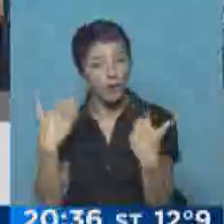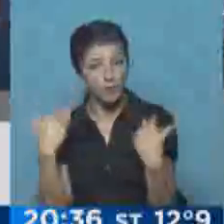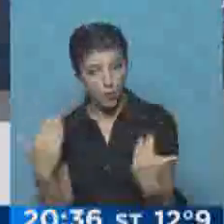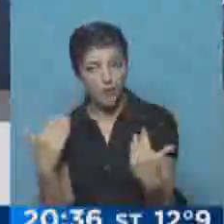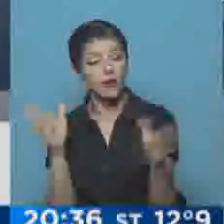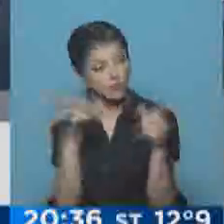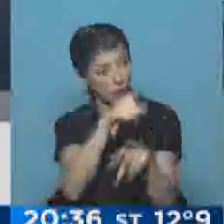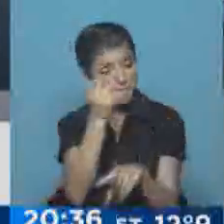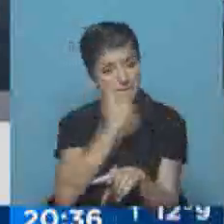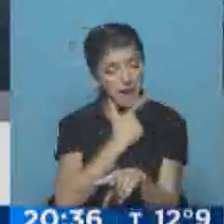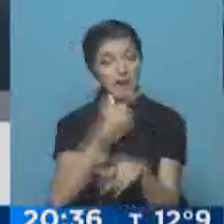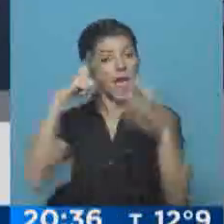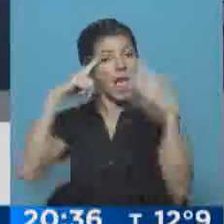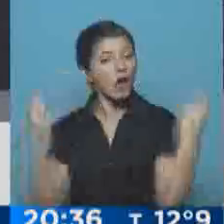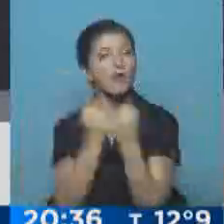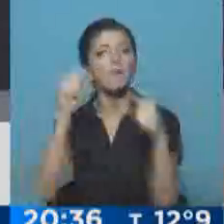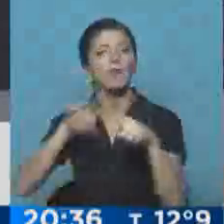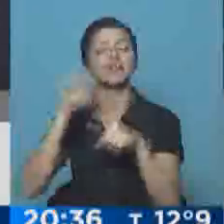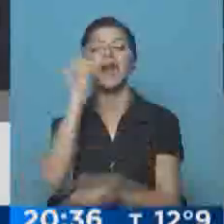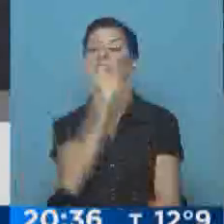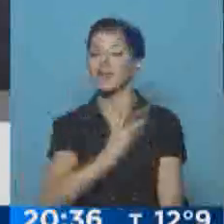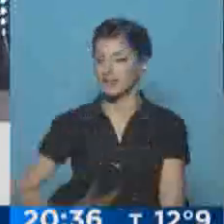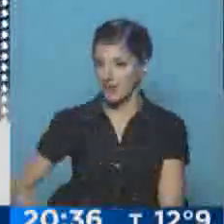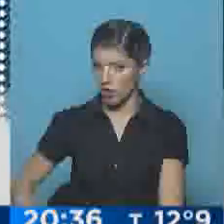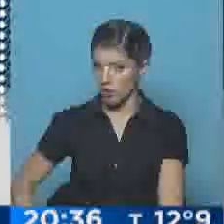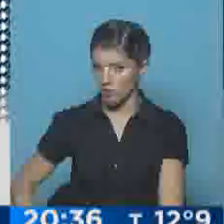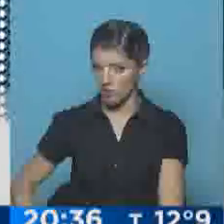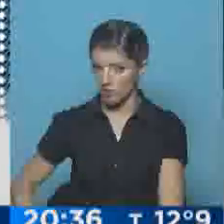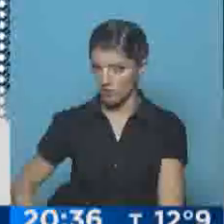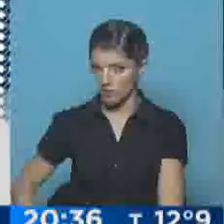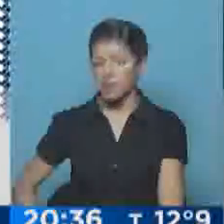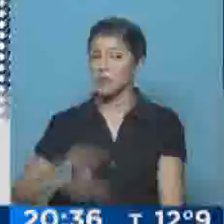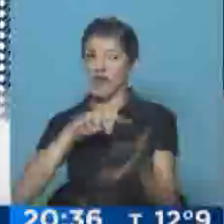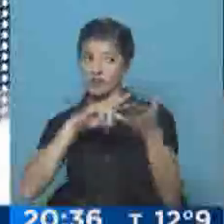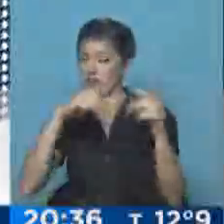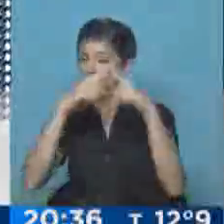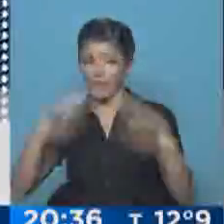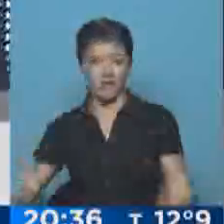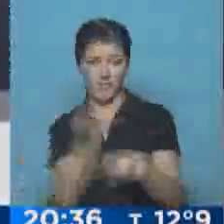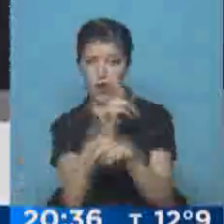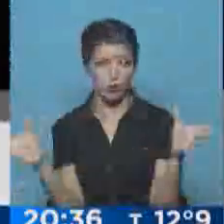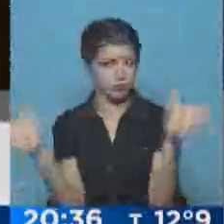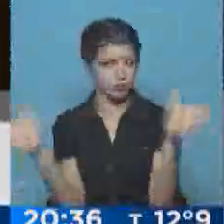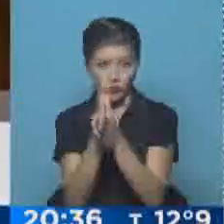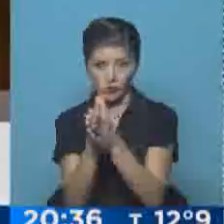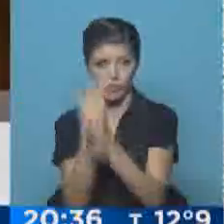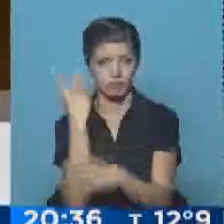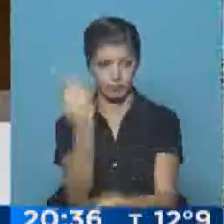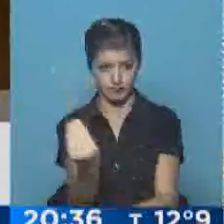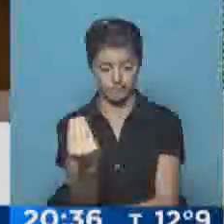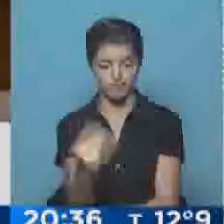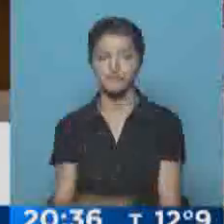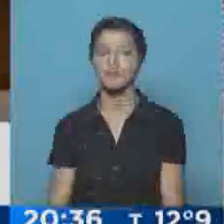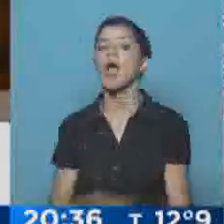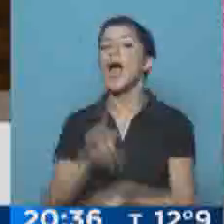con Macri es acordar políticas de Estado, aunque sin que eso signifique amontonarse electoralmente. En tanto,